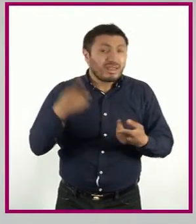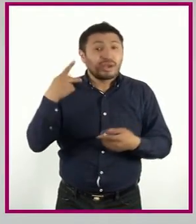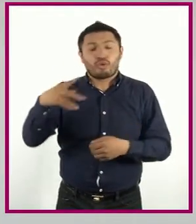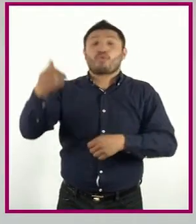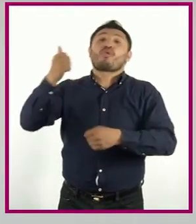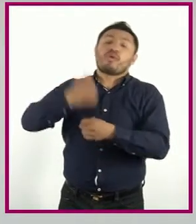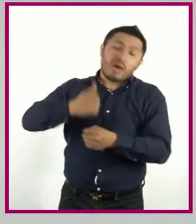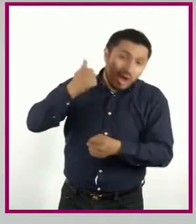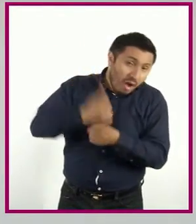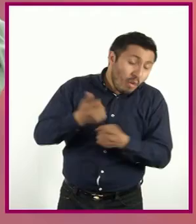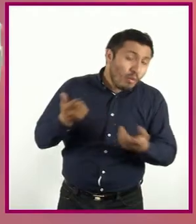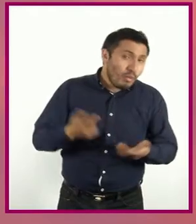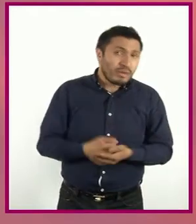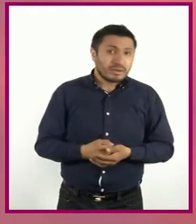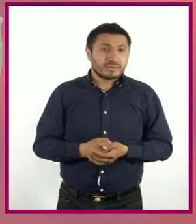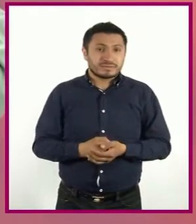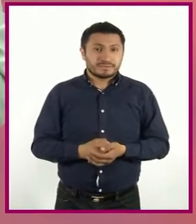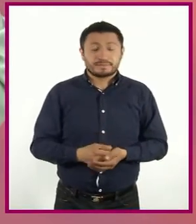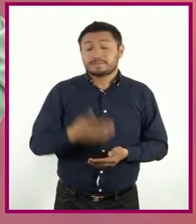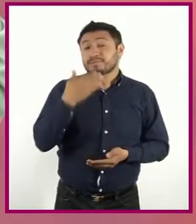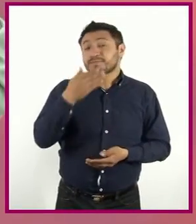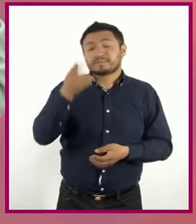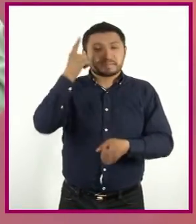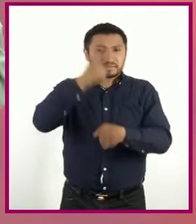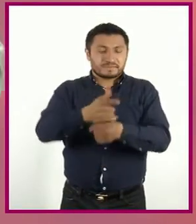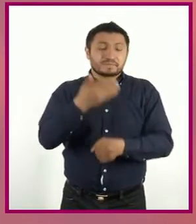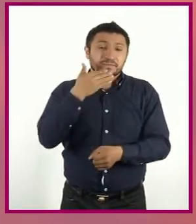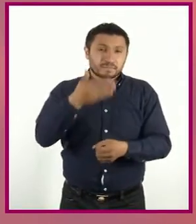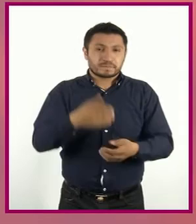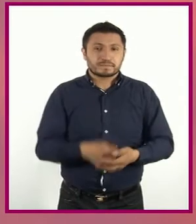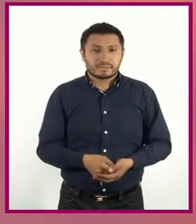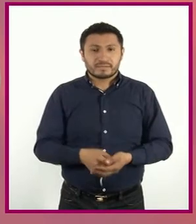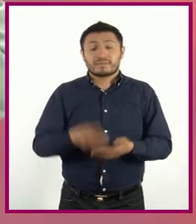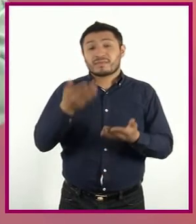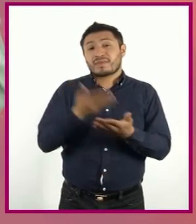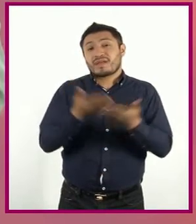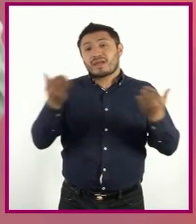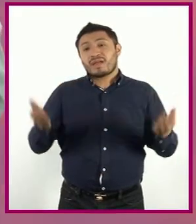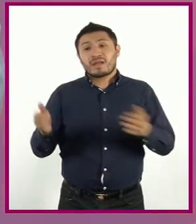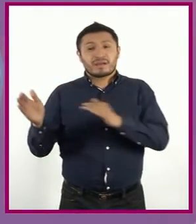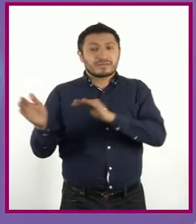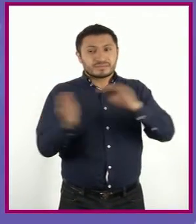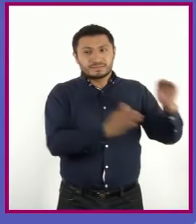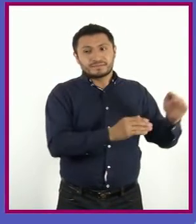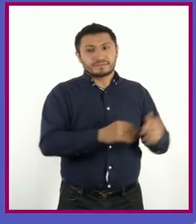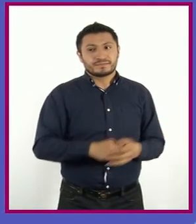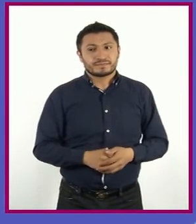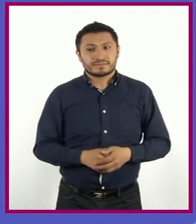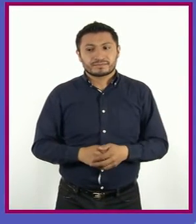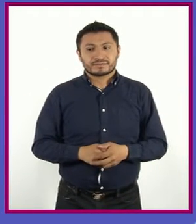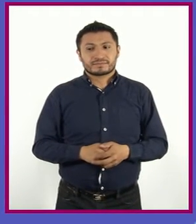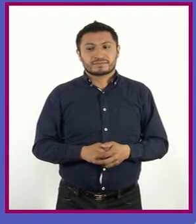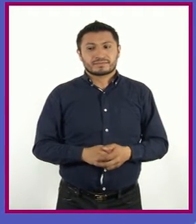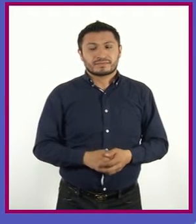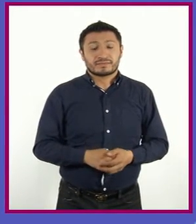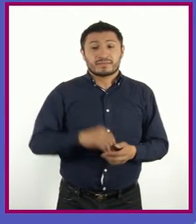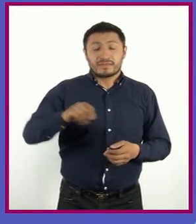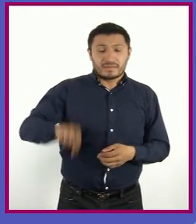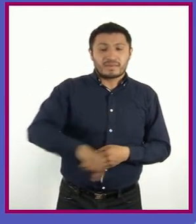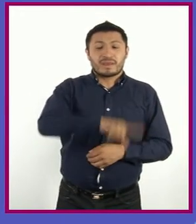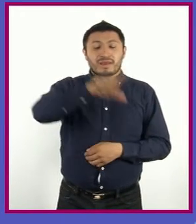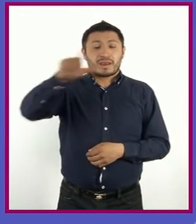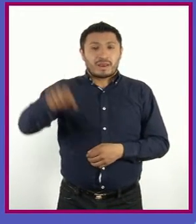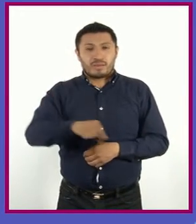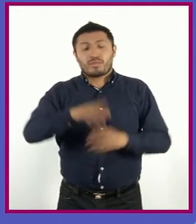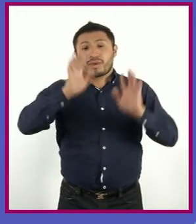abuelo. Muy bien identificado. Leamos otro fragmento más. Mucho después, cuando